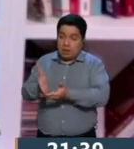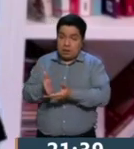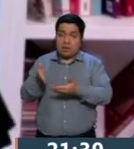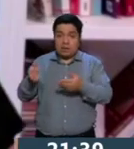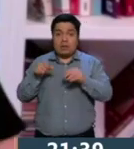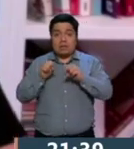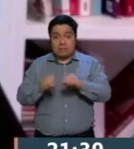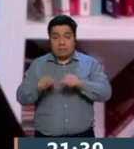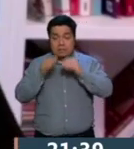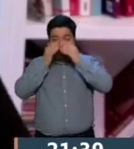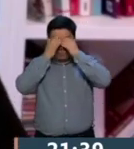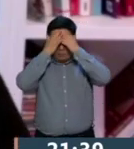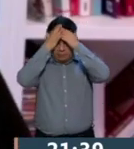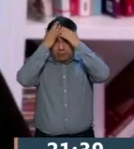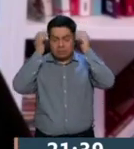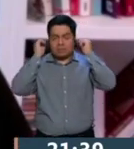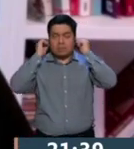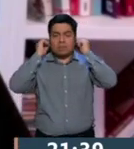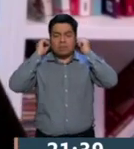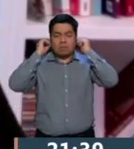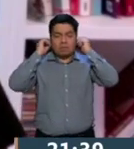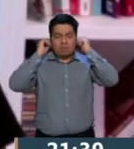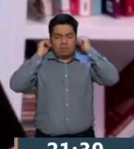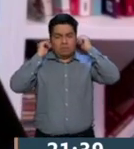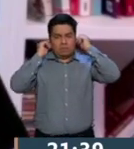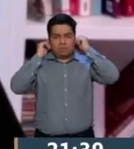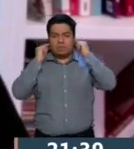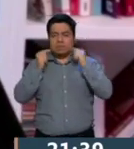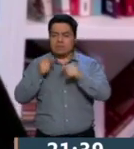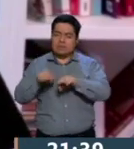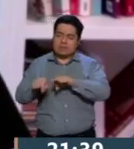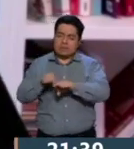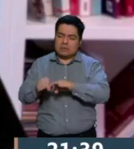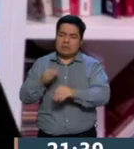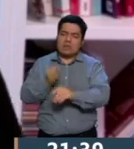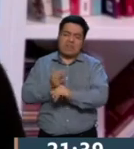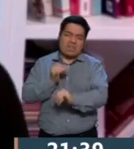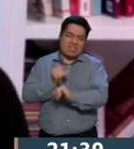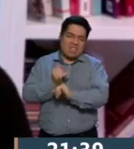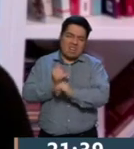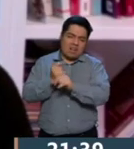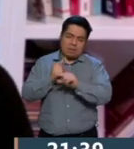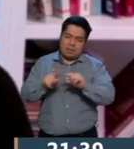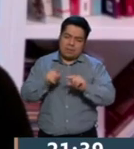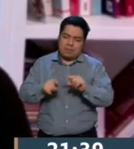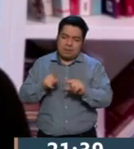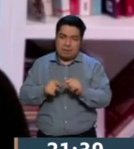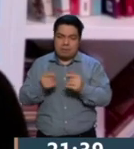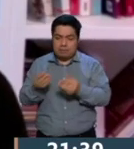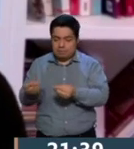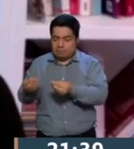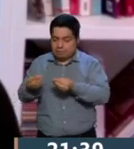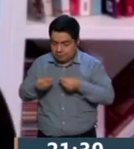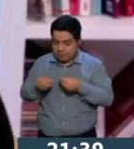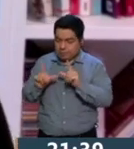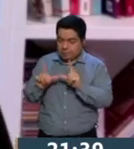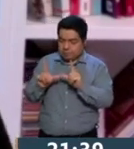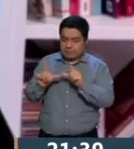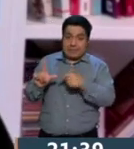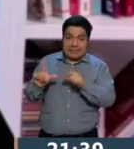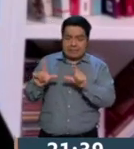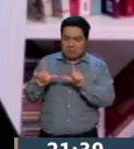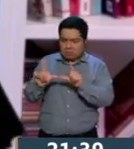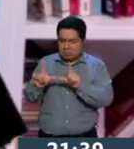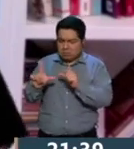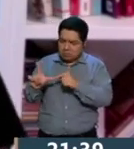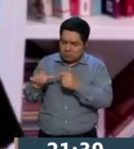las oficinas, en este caso no los enredo, pero es un trámite que se hace por internet. Bueno, ya que tienes la credencial, ahí tienes